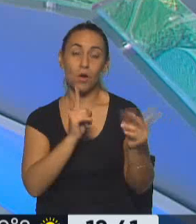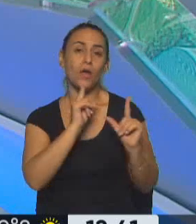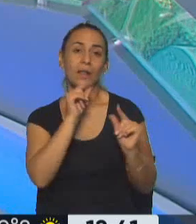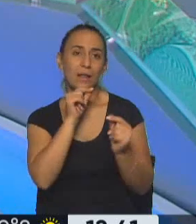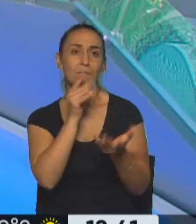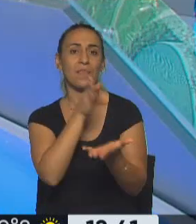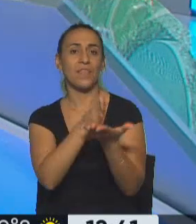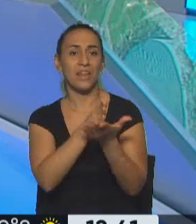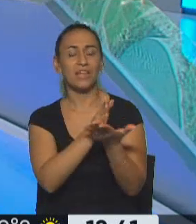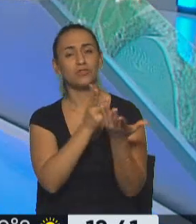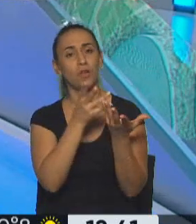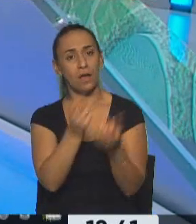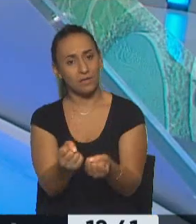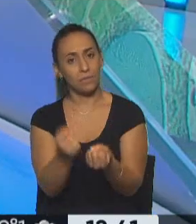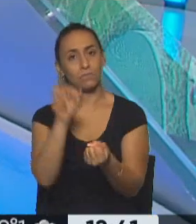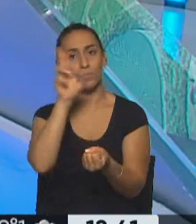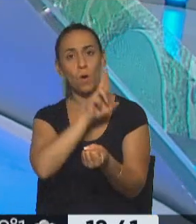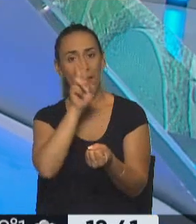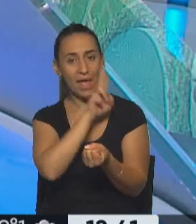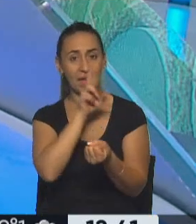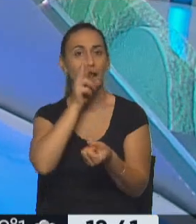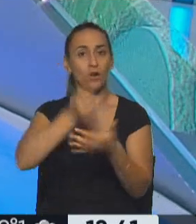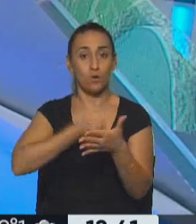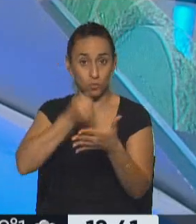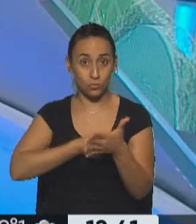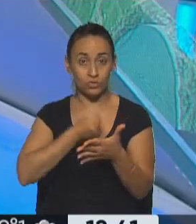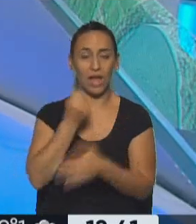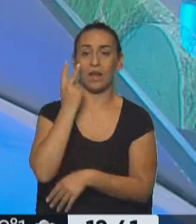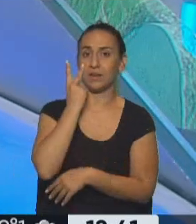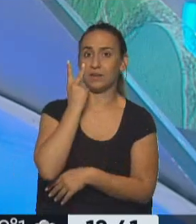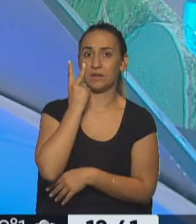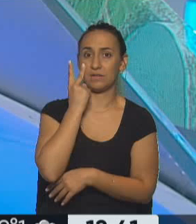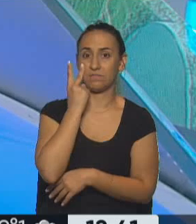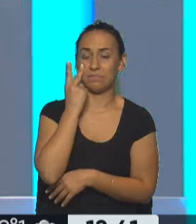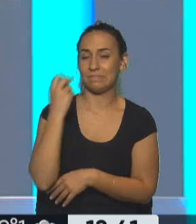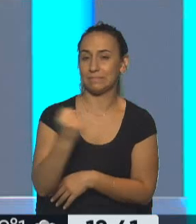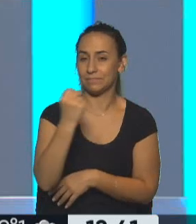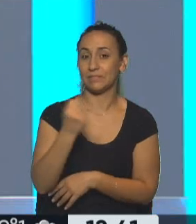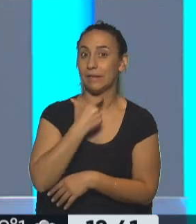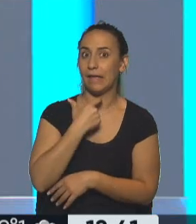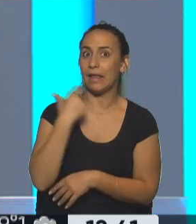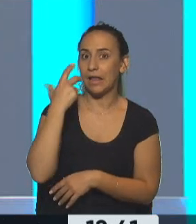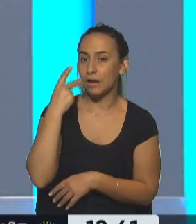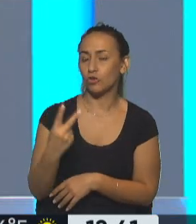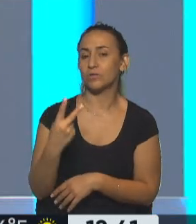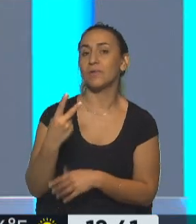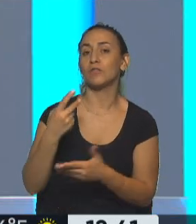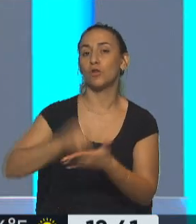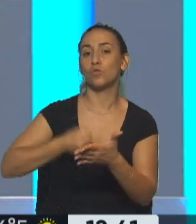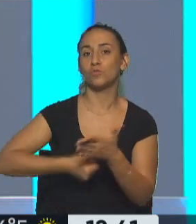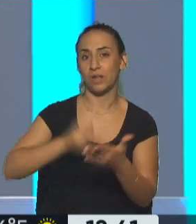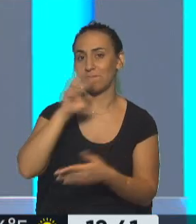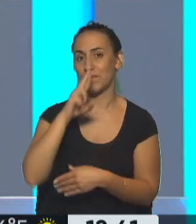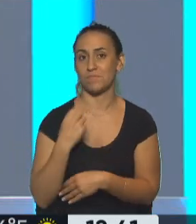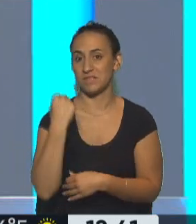derechos para las mujeres de luchar justamente por el reconocimiento hacia el movimiento feminista Mira es muy interesante este